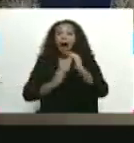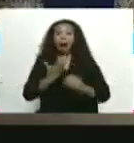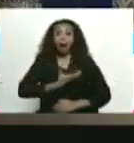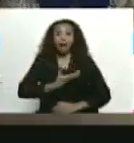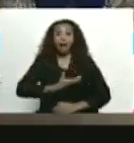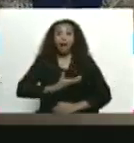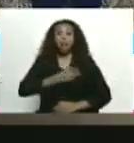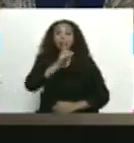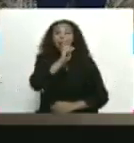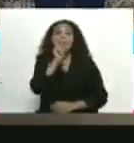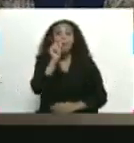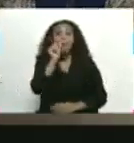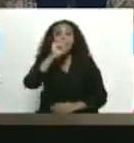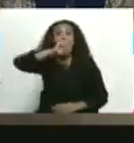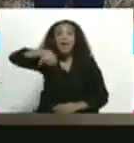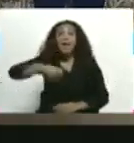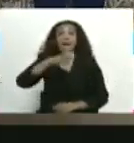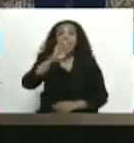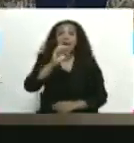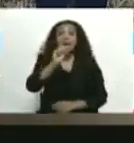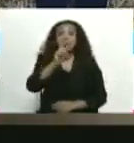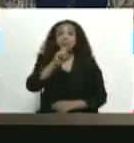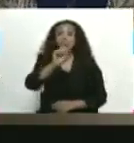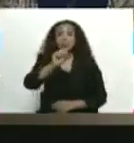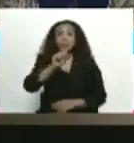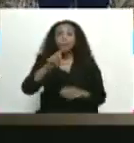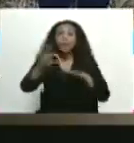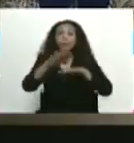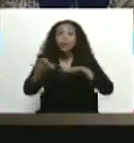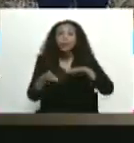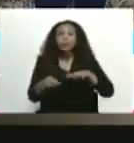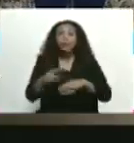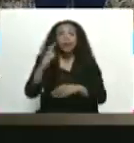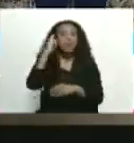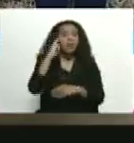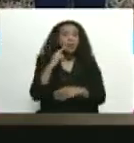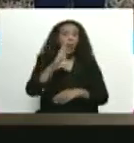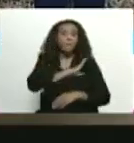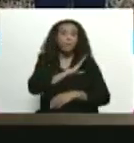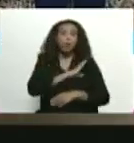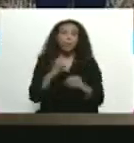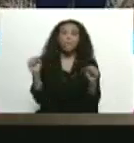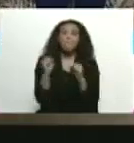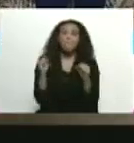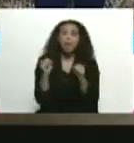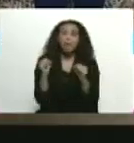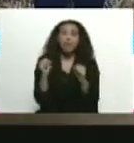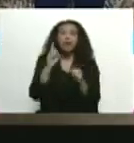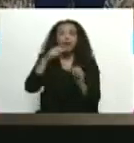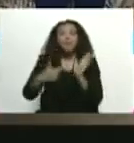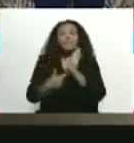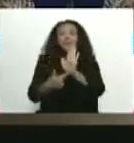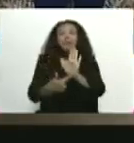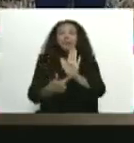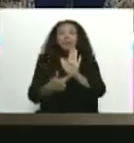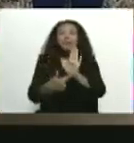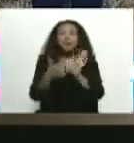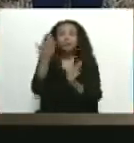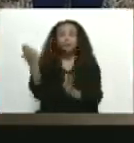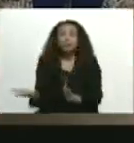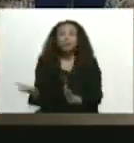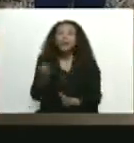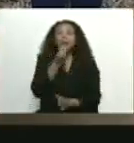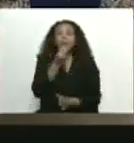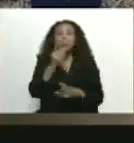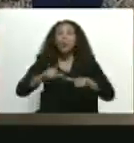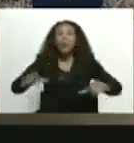Jesús Araque, quien es el alcalde del municipio Libertador del estado Mérida y está precisamente en el